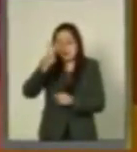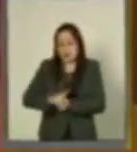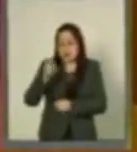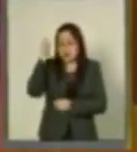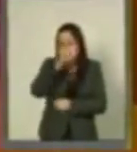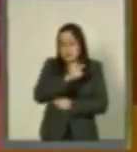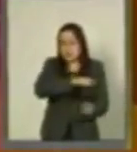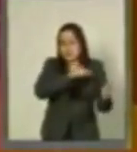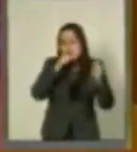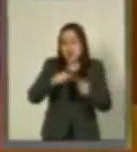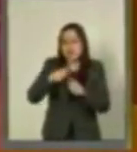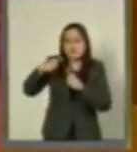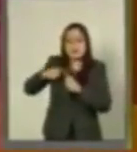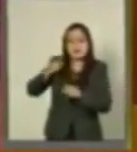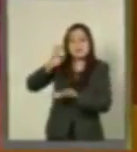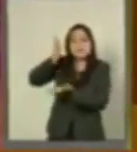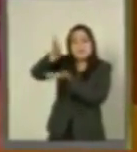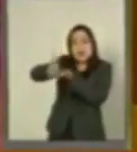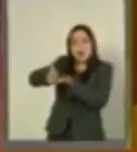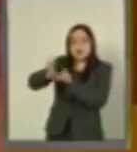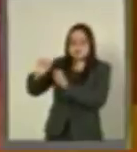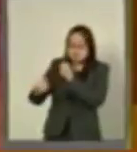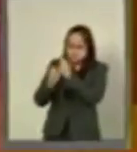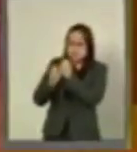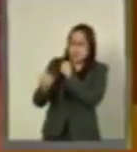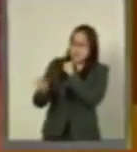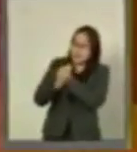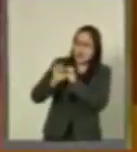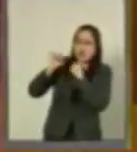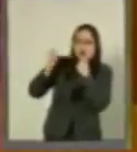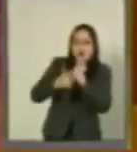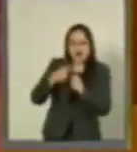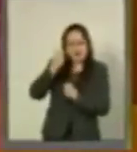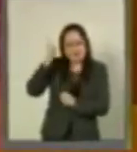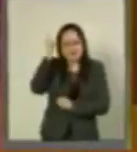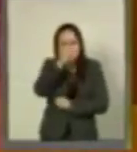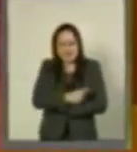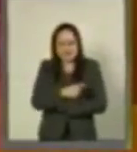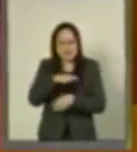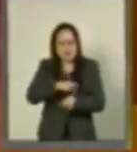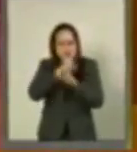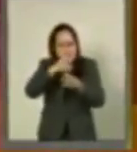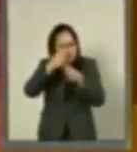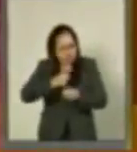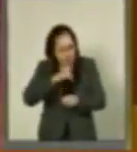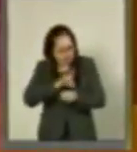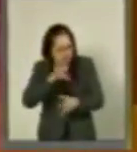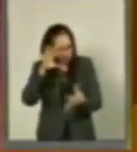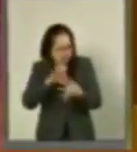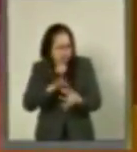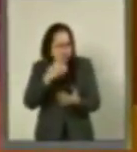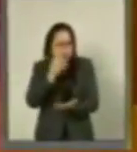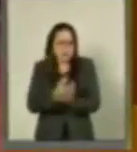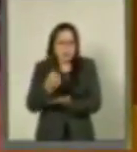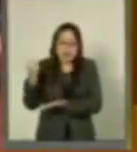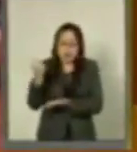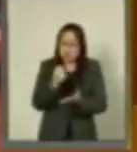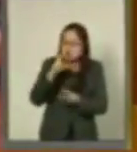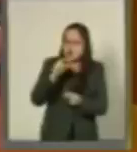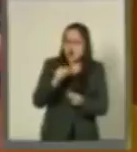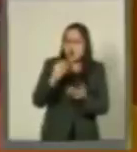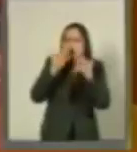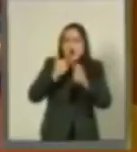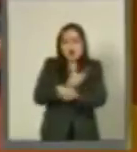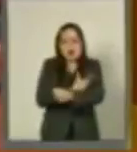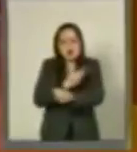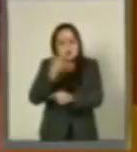complejo venir a diferentes áreas a pedir apoyo y respaldo de seguridad, no de recursos, porque no había coordinación para